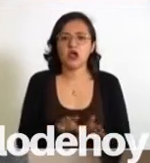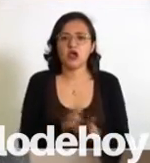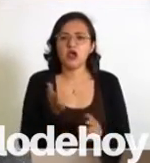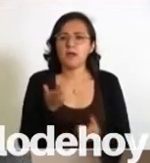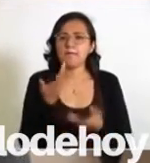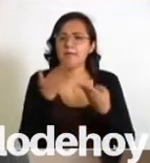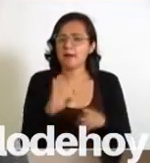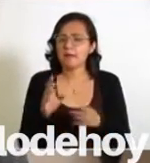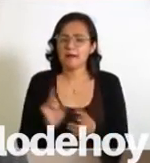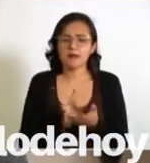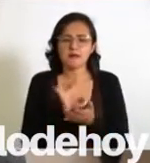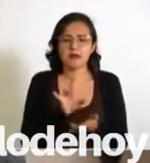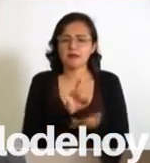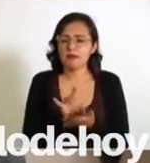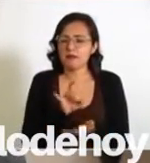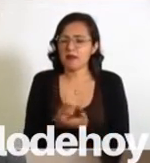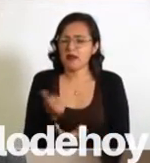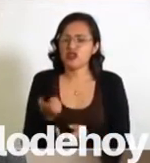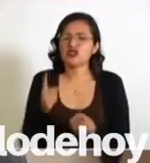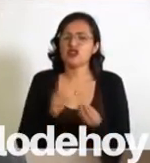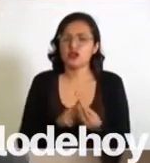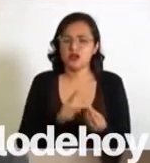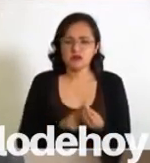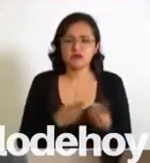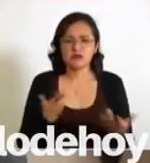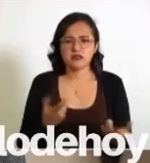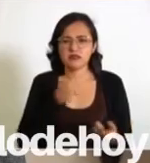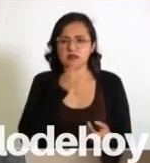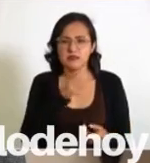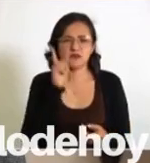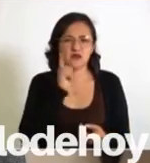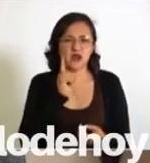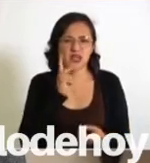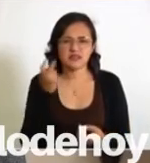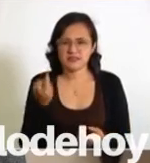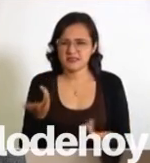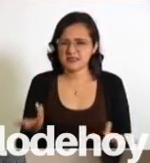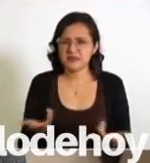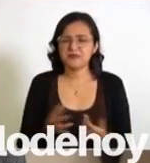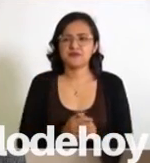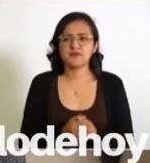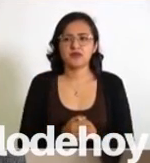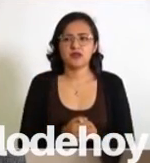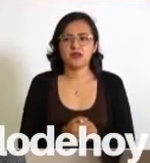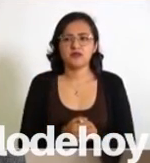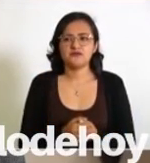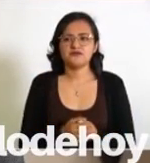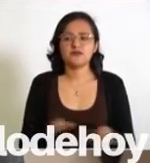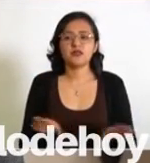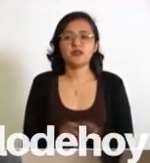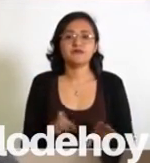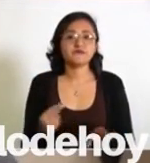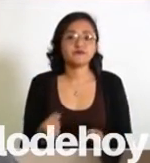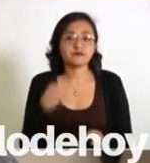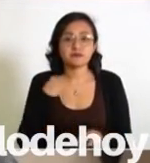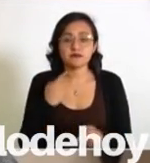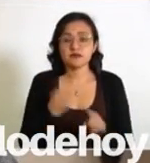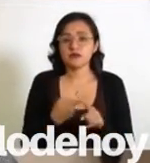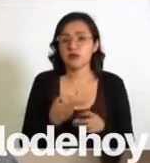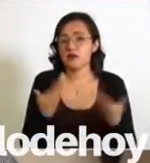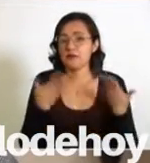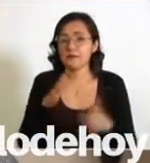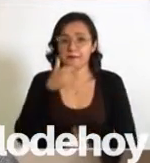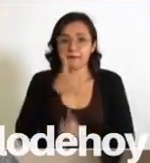donde se deposita el dinero el a la señora está los homicidios en los cuales ha